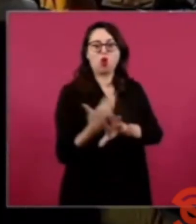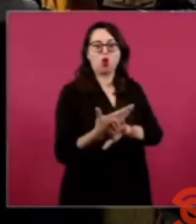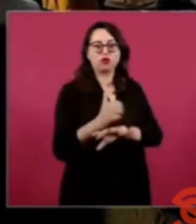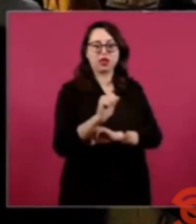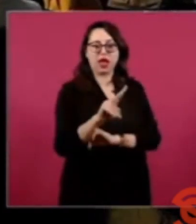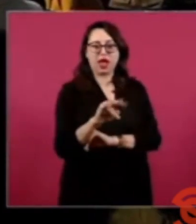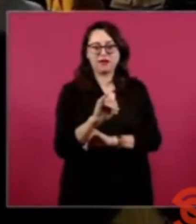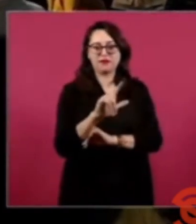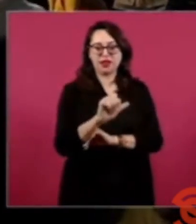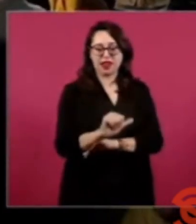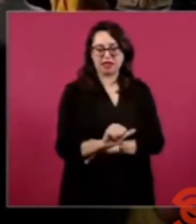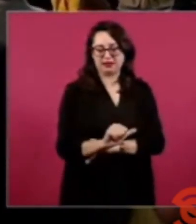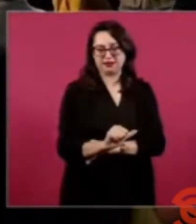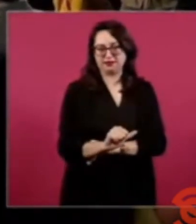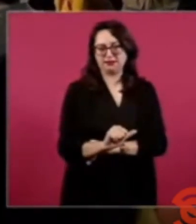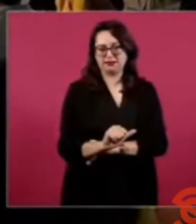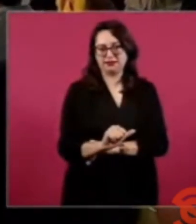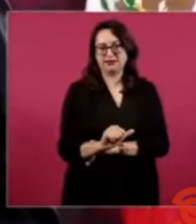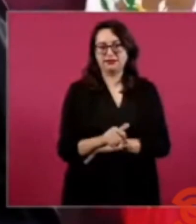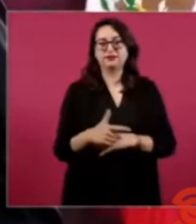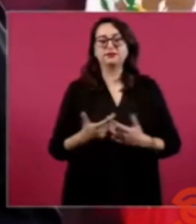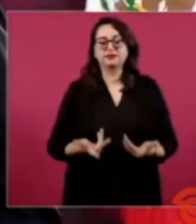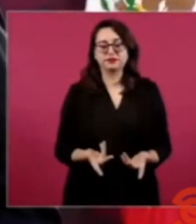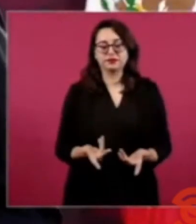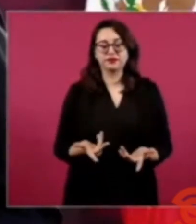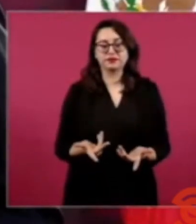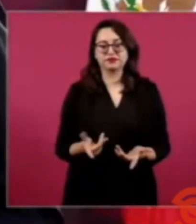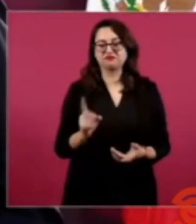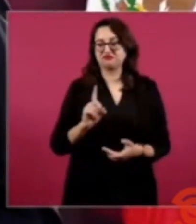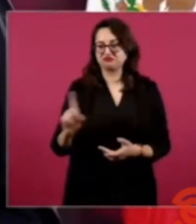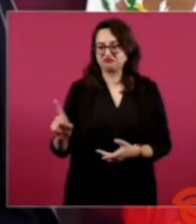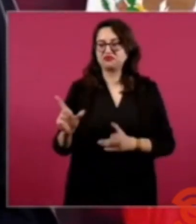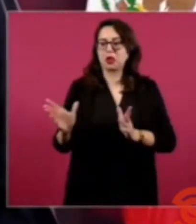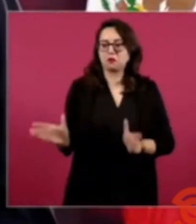que no postuló candidato, y fue apoyado por la derecha.